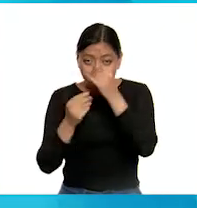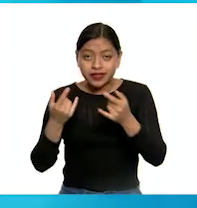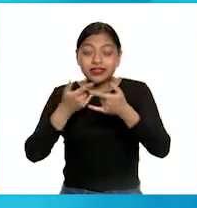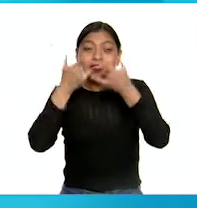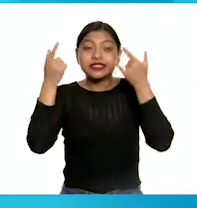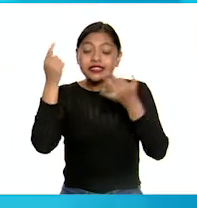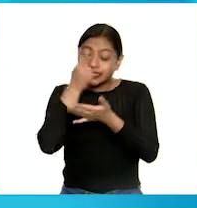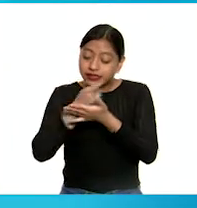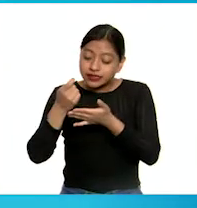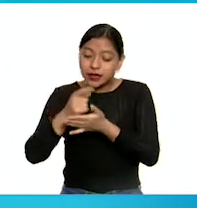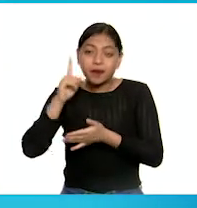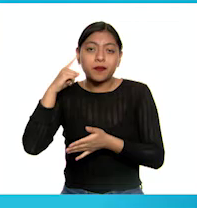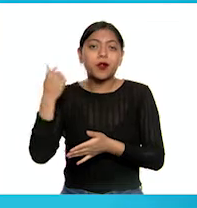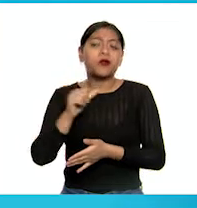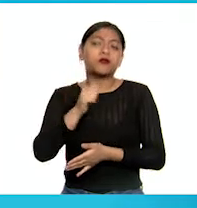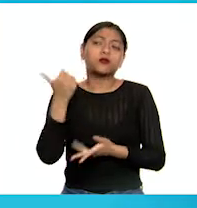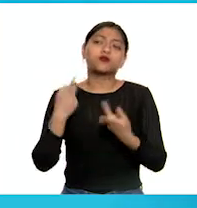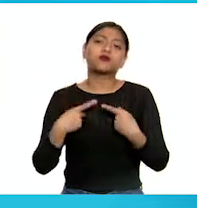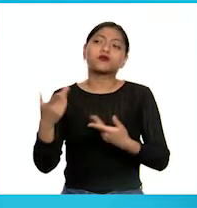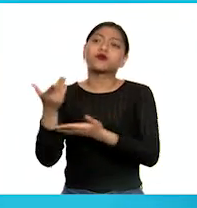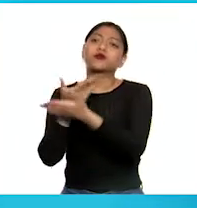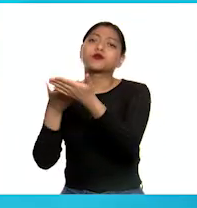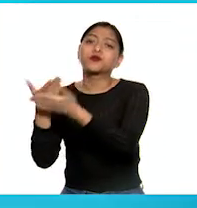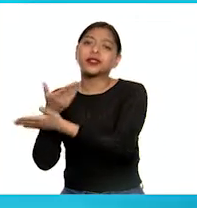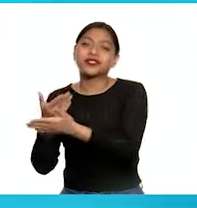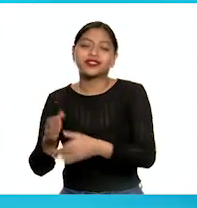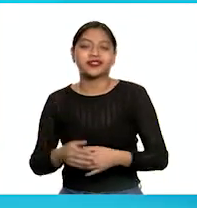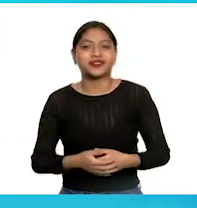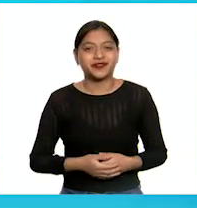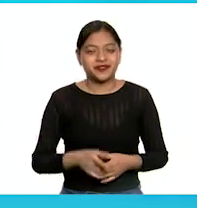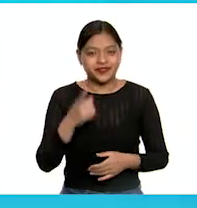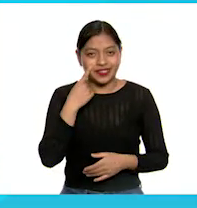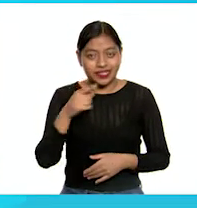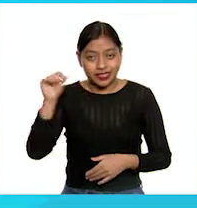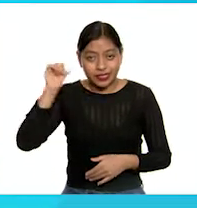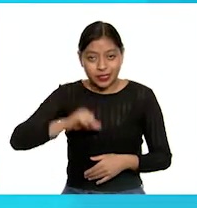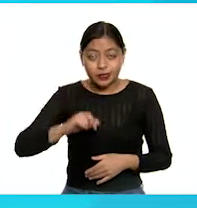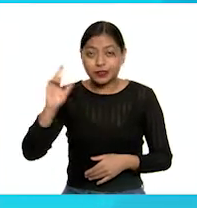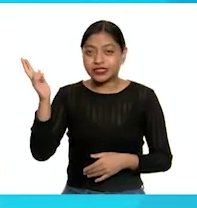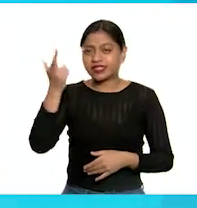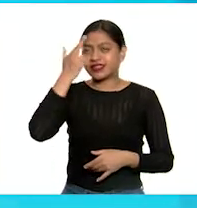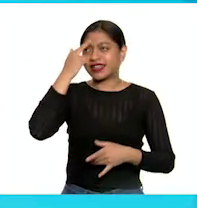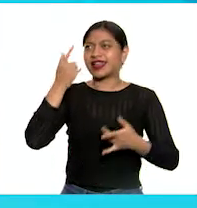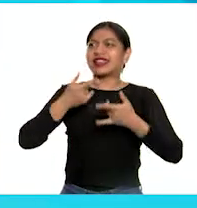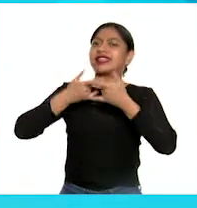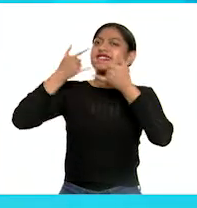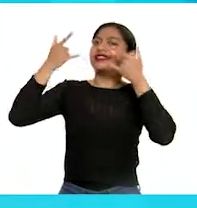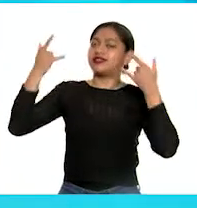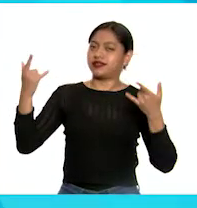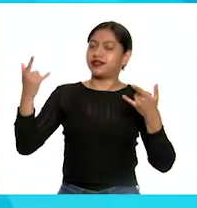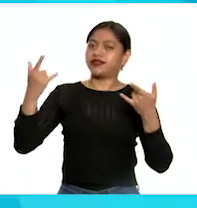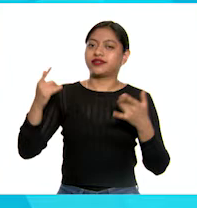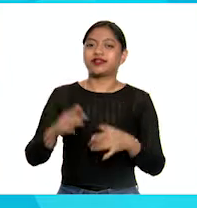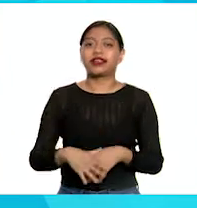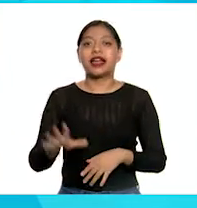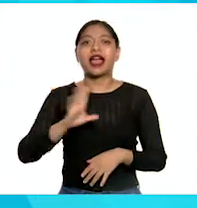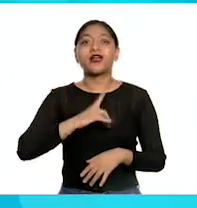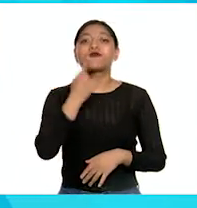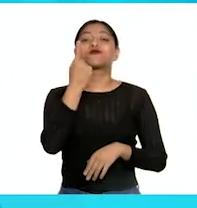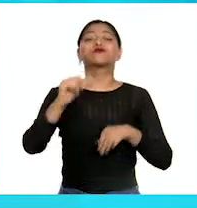para compartirlo con otras personas. Excelente. Y dice, recordamos cuentos, ¿verdad? Y ahí tenemos una primera